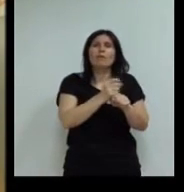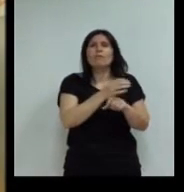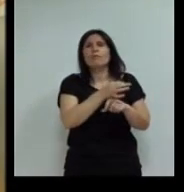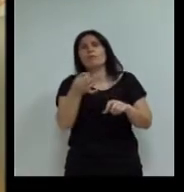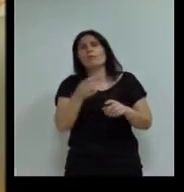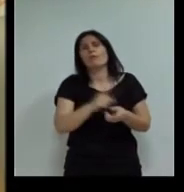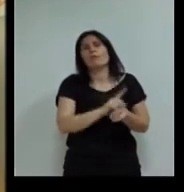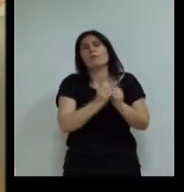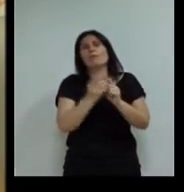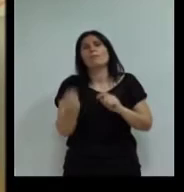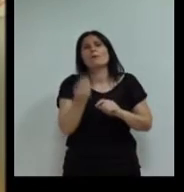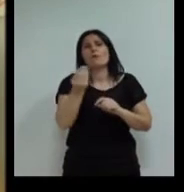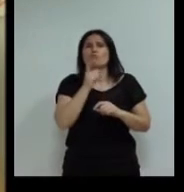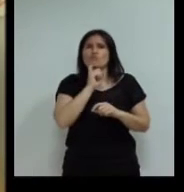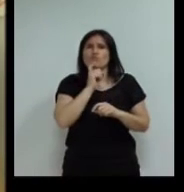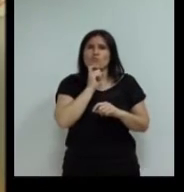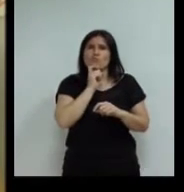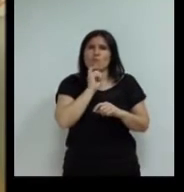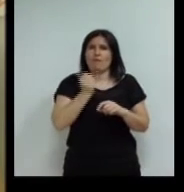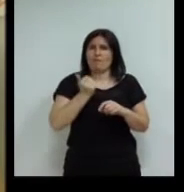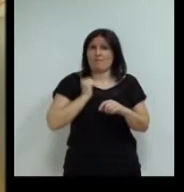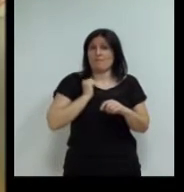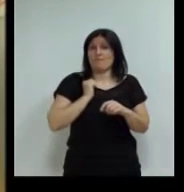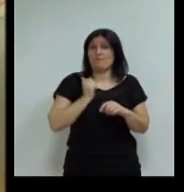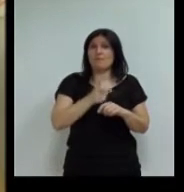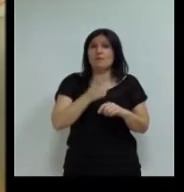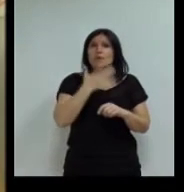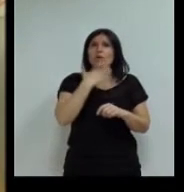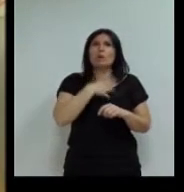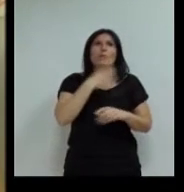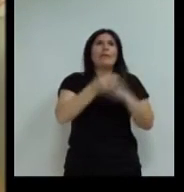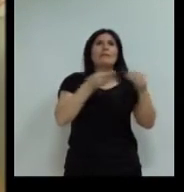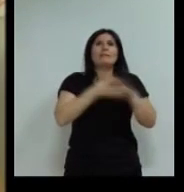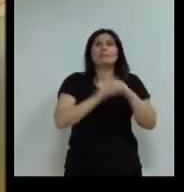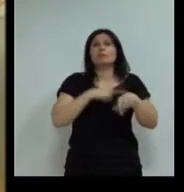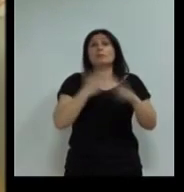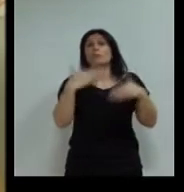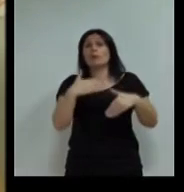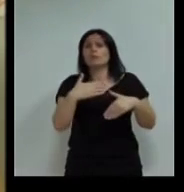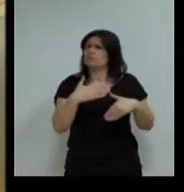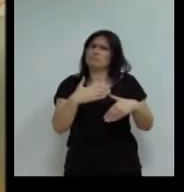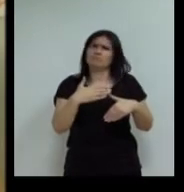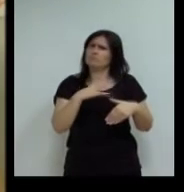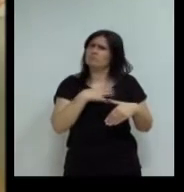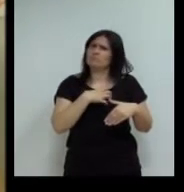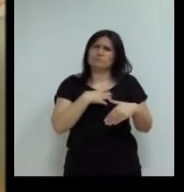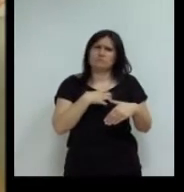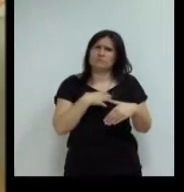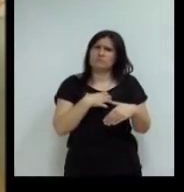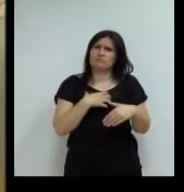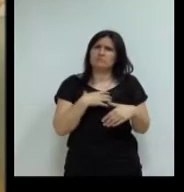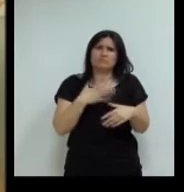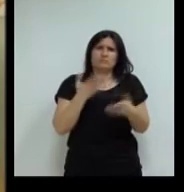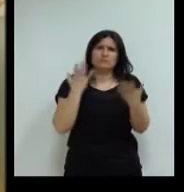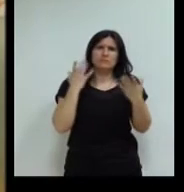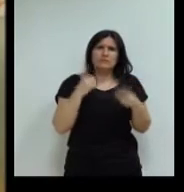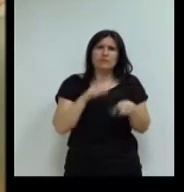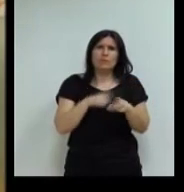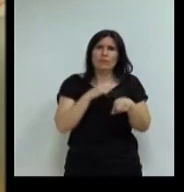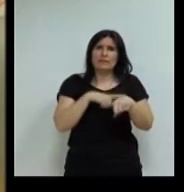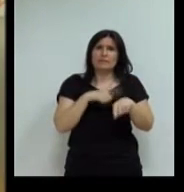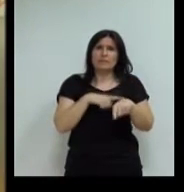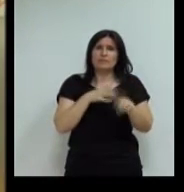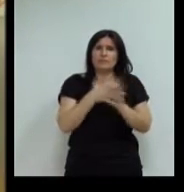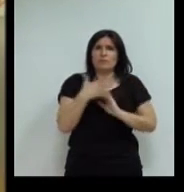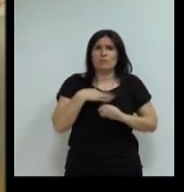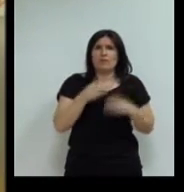decir, no puedes decir que no se puede hacer una accesibilidad porque no tengas tiempo. ¿Vale? O sea, es decir, y aparte, bueno, bien es cierto